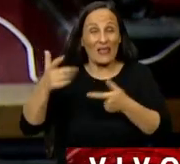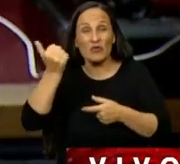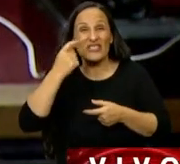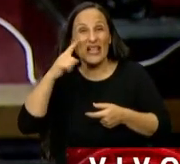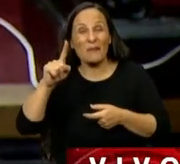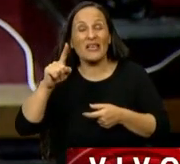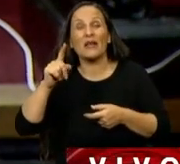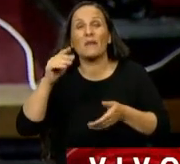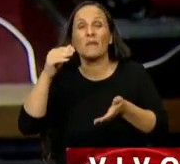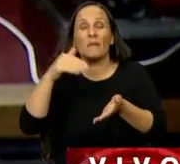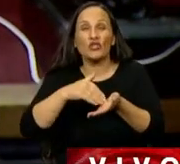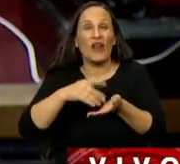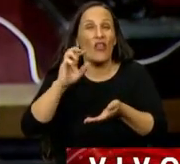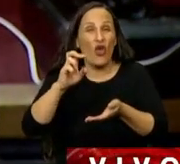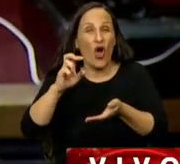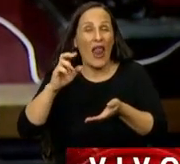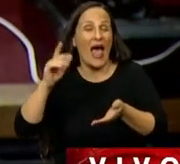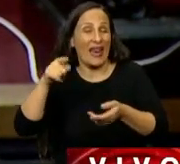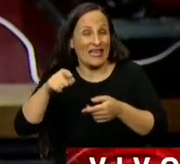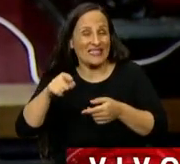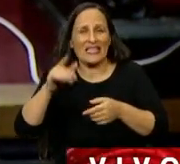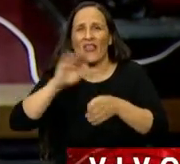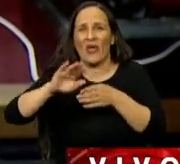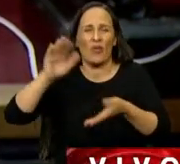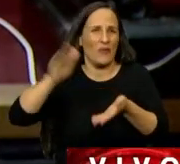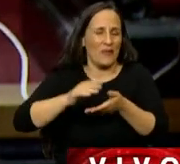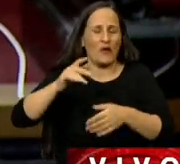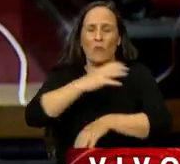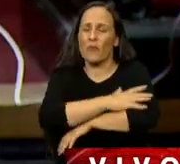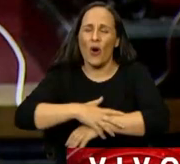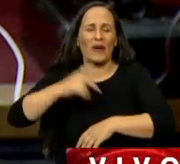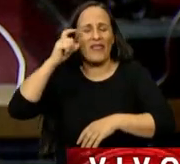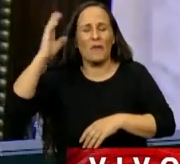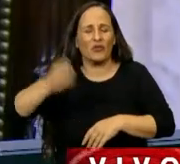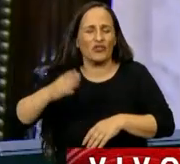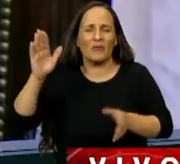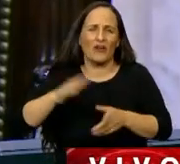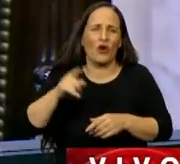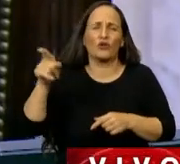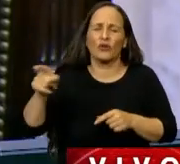millones de dólares menos de deuda, tenía 10% menos de pobreza,